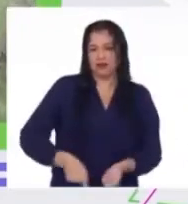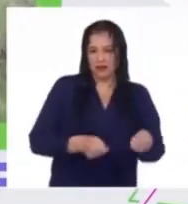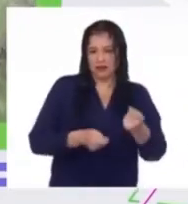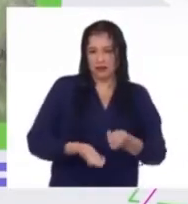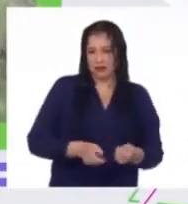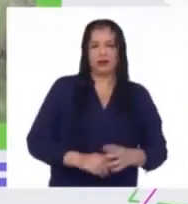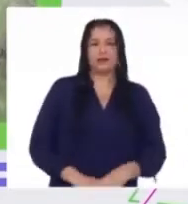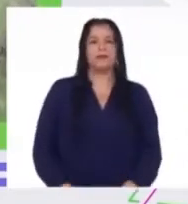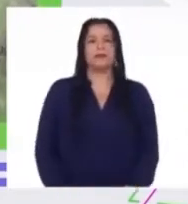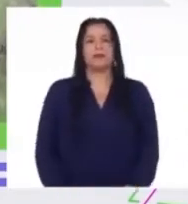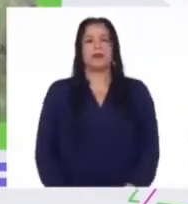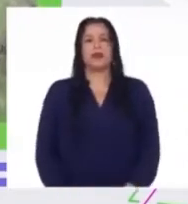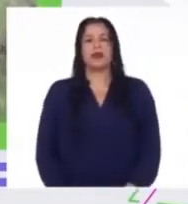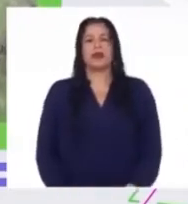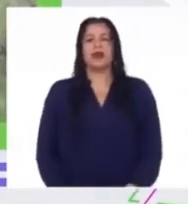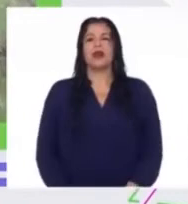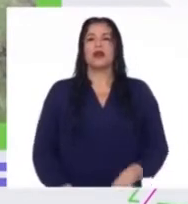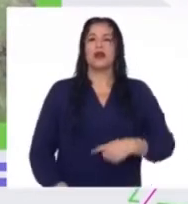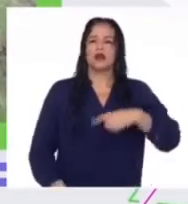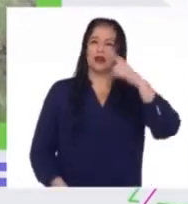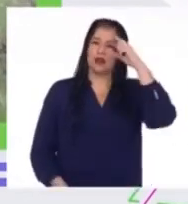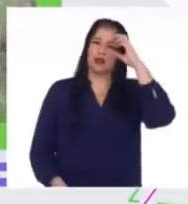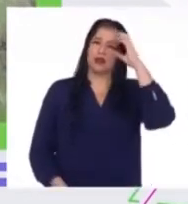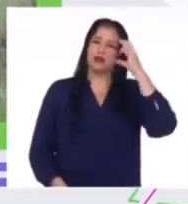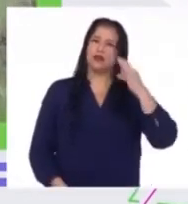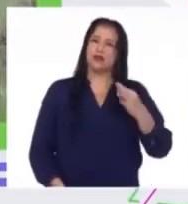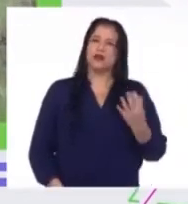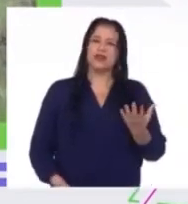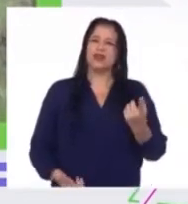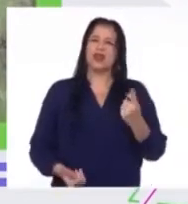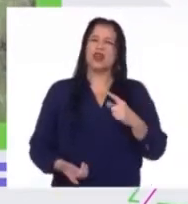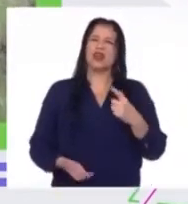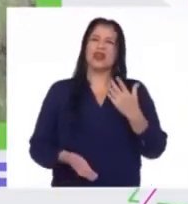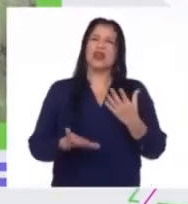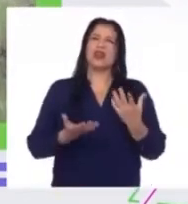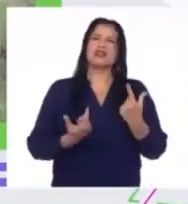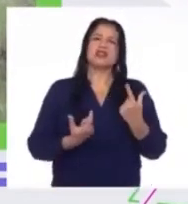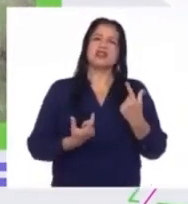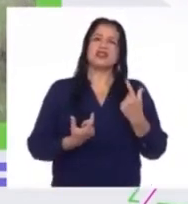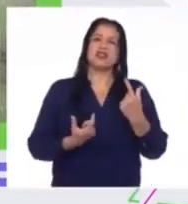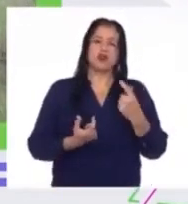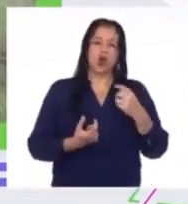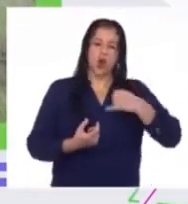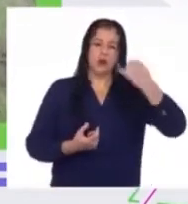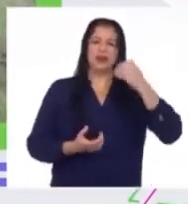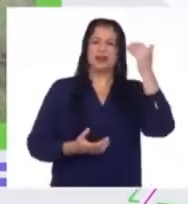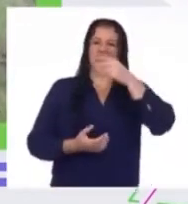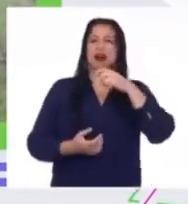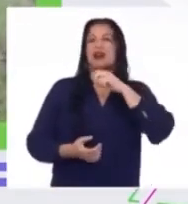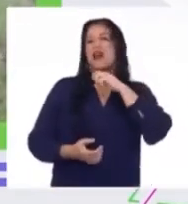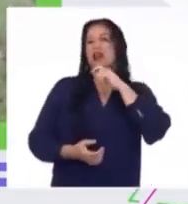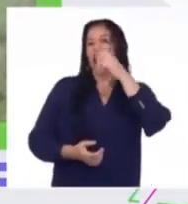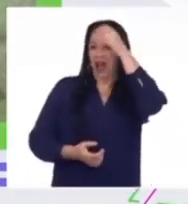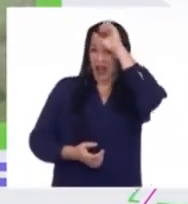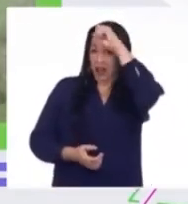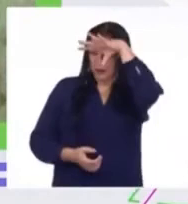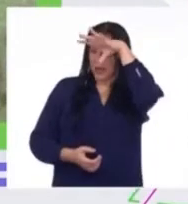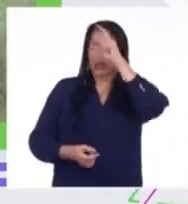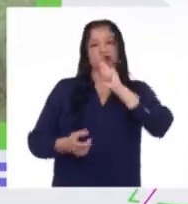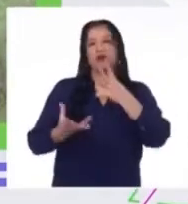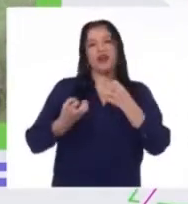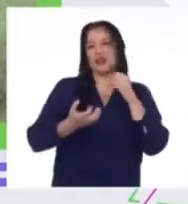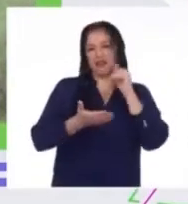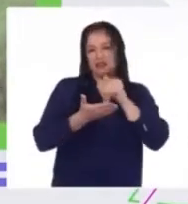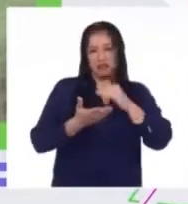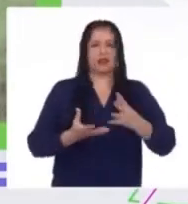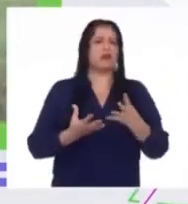no, yo creo que ya no querrían estudiar ya tampoco, ¿no? Sí hay muchos